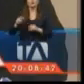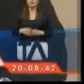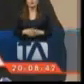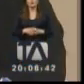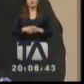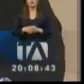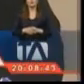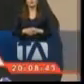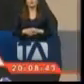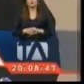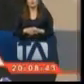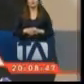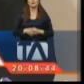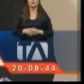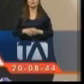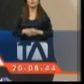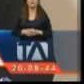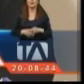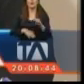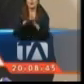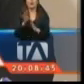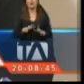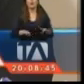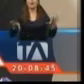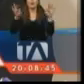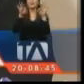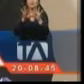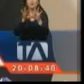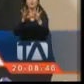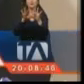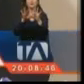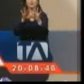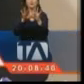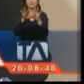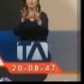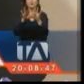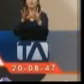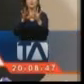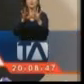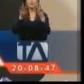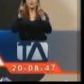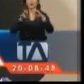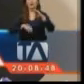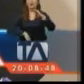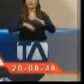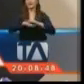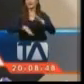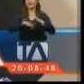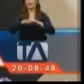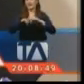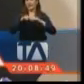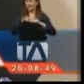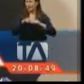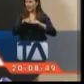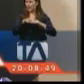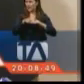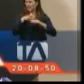La real importancia no radica en el techo fijado, sino en